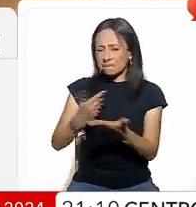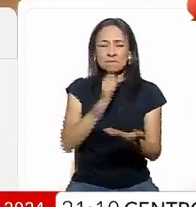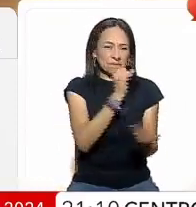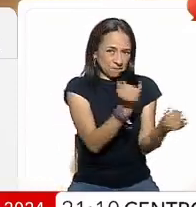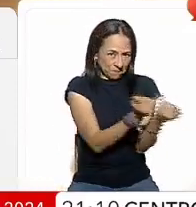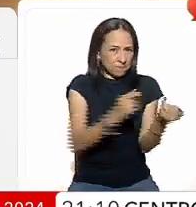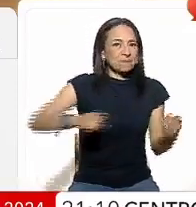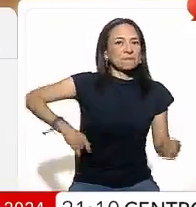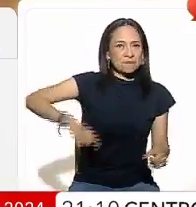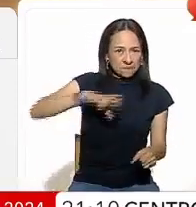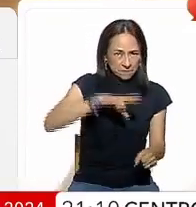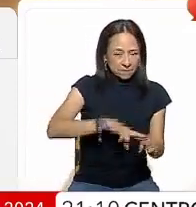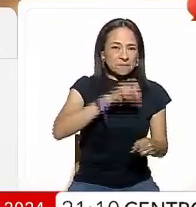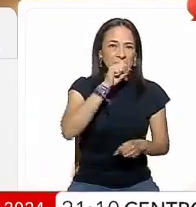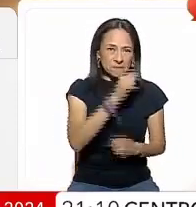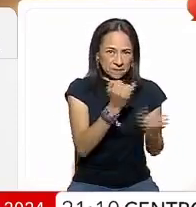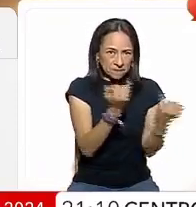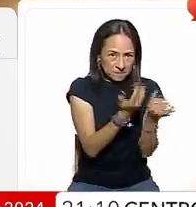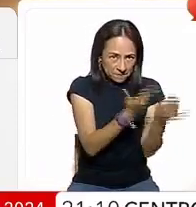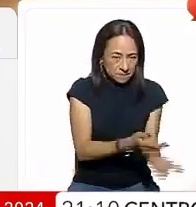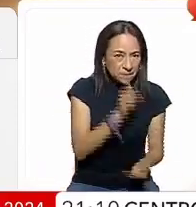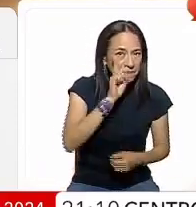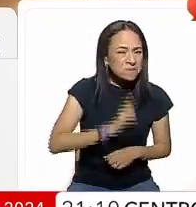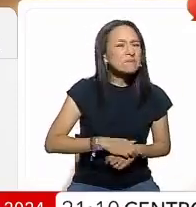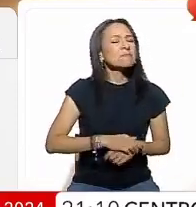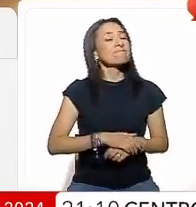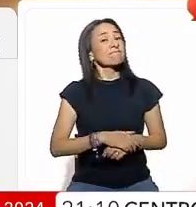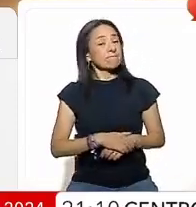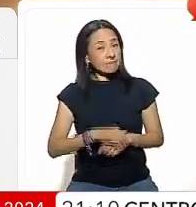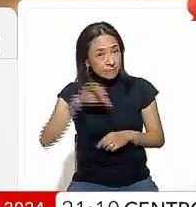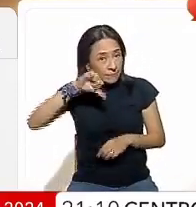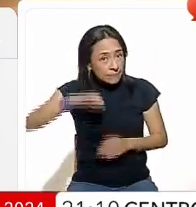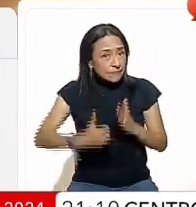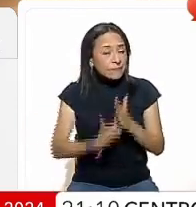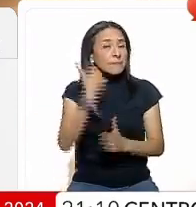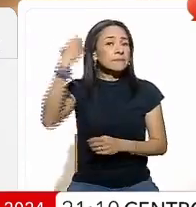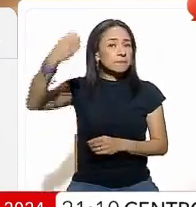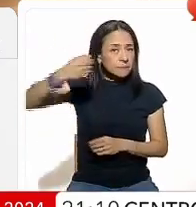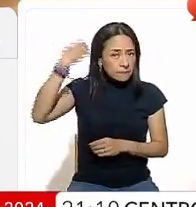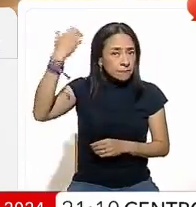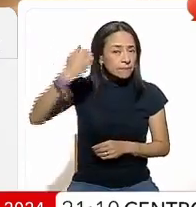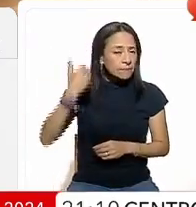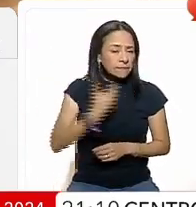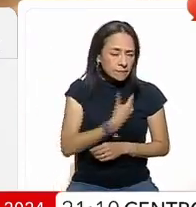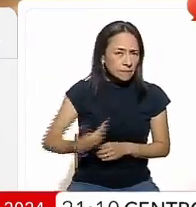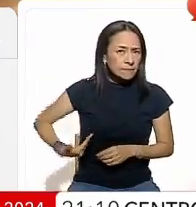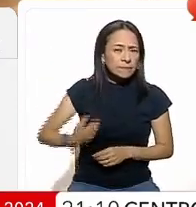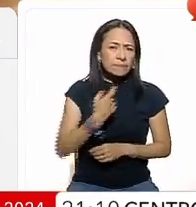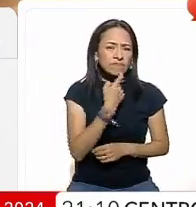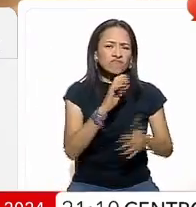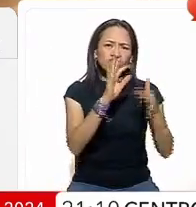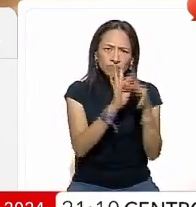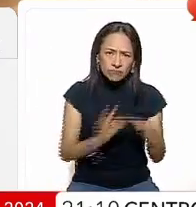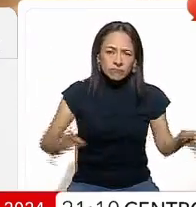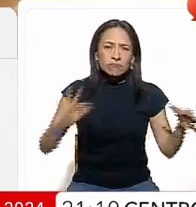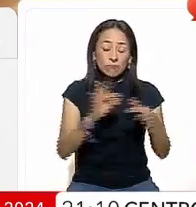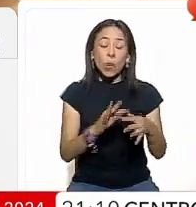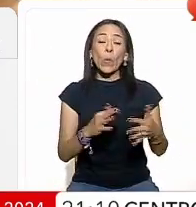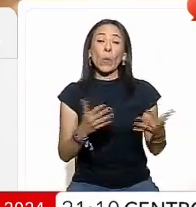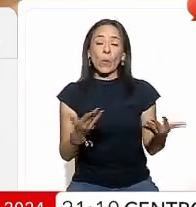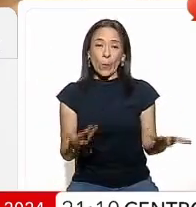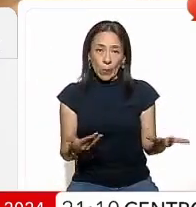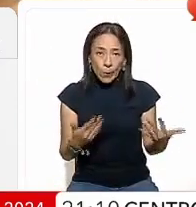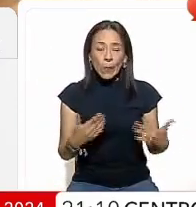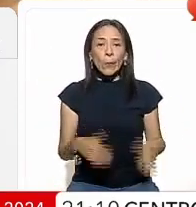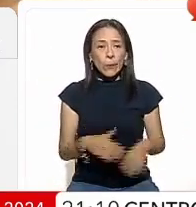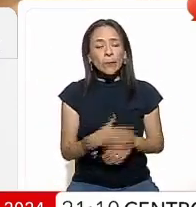pues vaya situación que se ha revelado en la conferencia de prensa matutina del presidente López Obrador. Gobernadora, ¿qué decir? ¿Qué